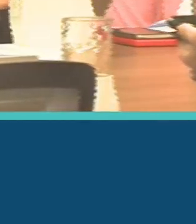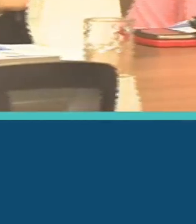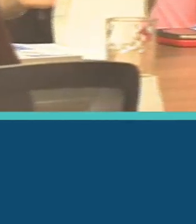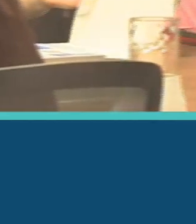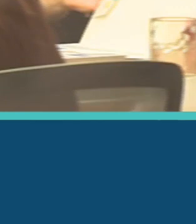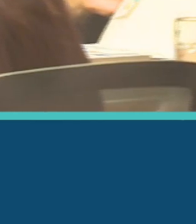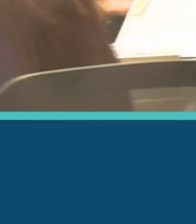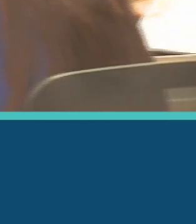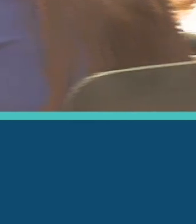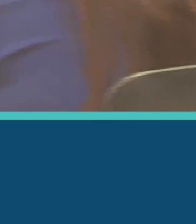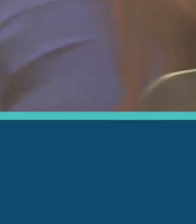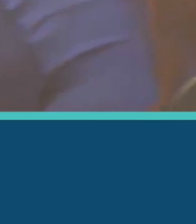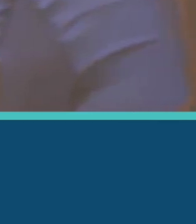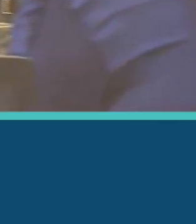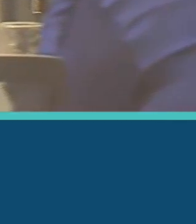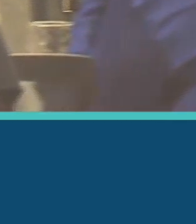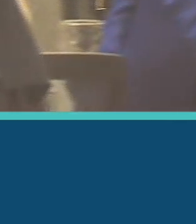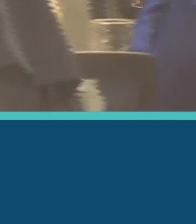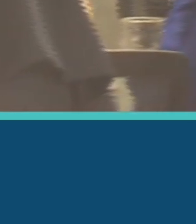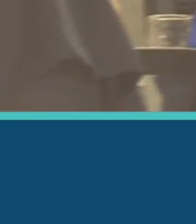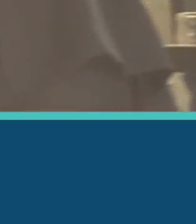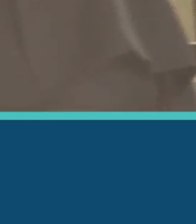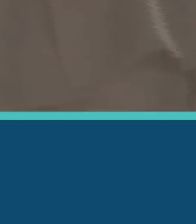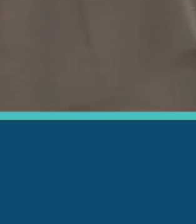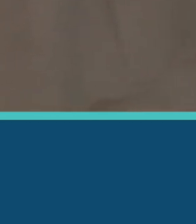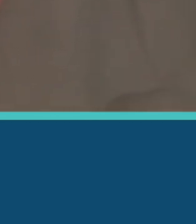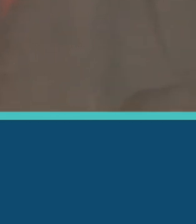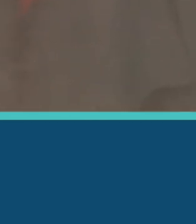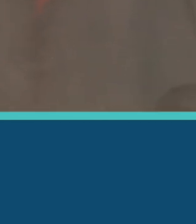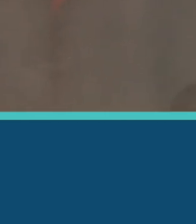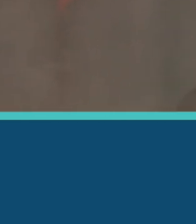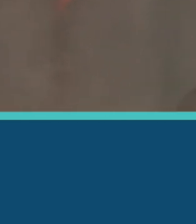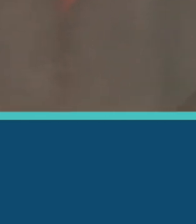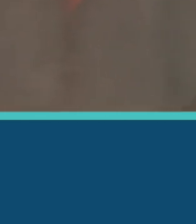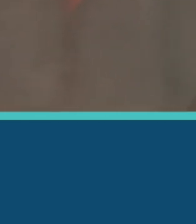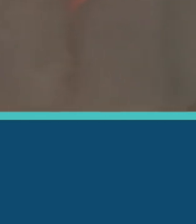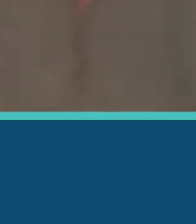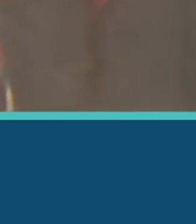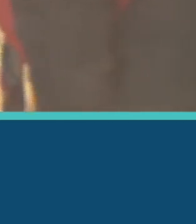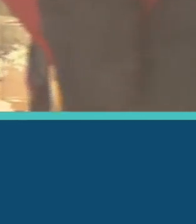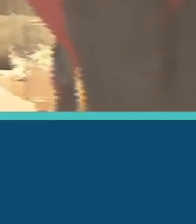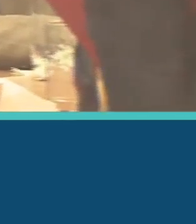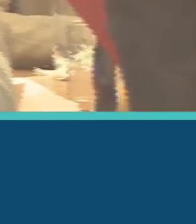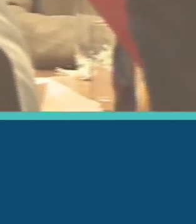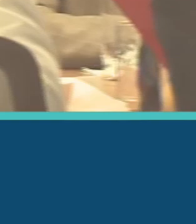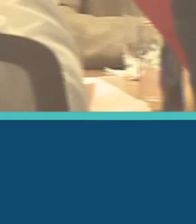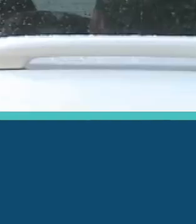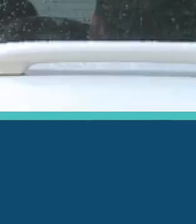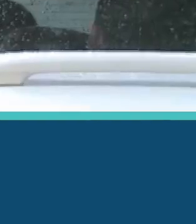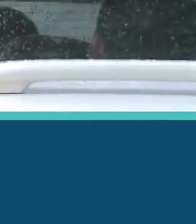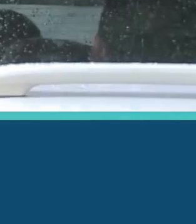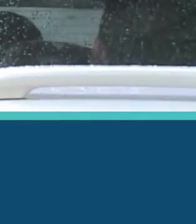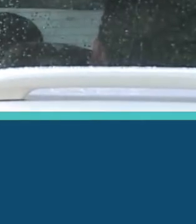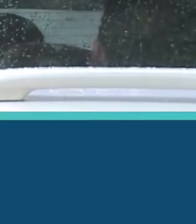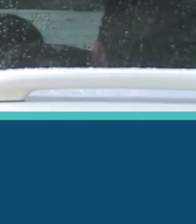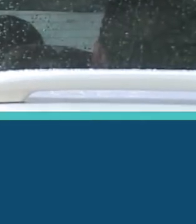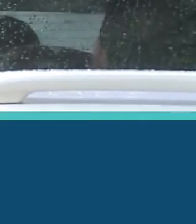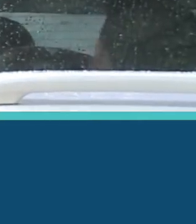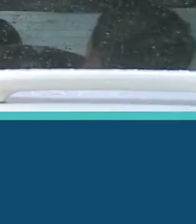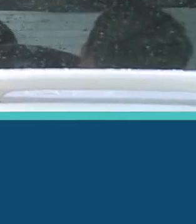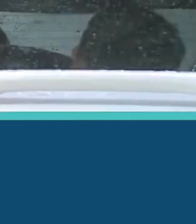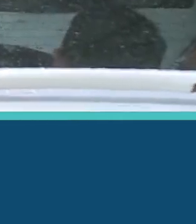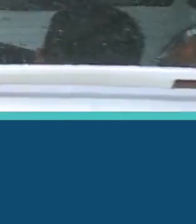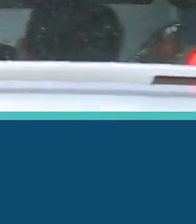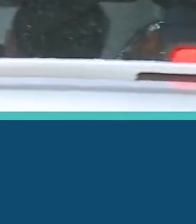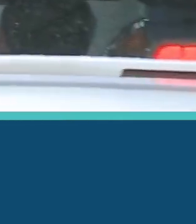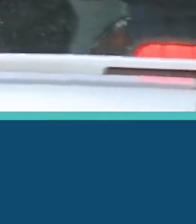torno a rebajas del combustible. Situación que sin duda alguna molesta y afecta a los usuarios, a los costarricenses, a